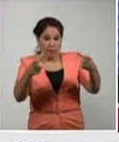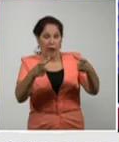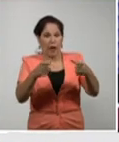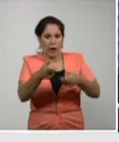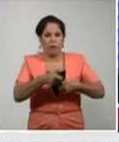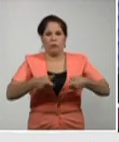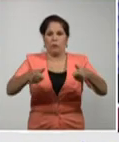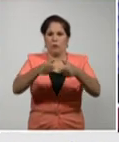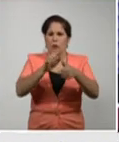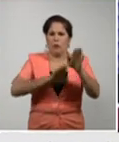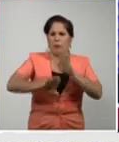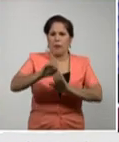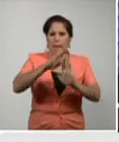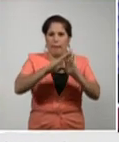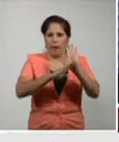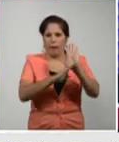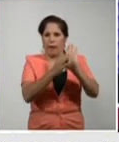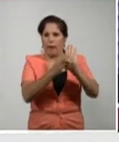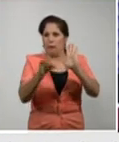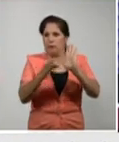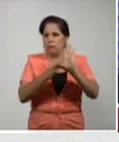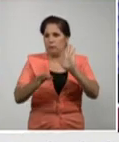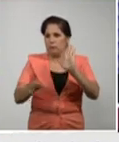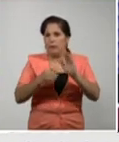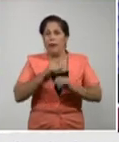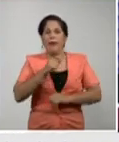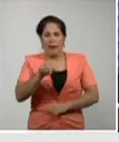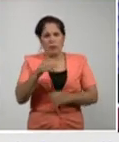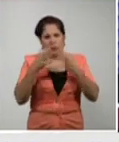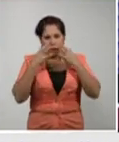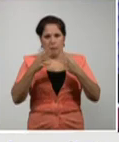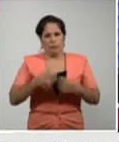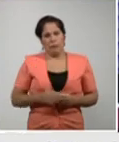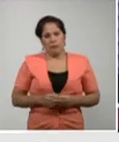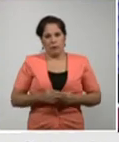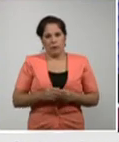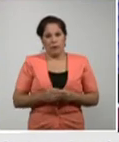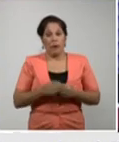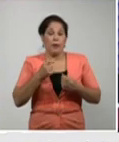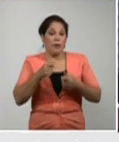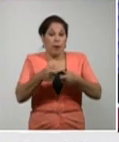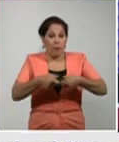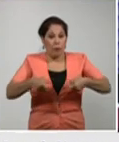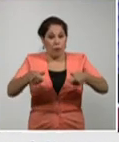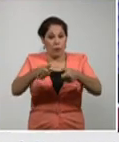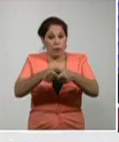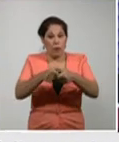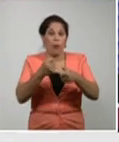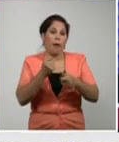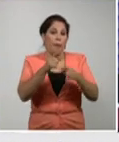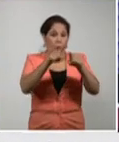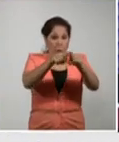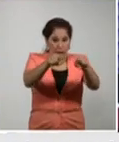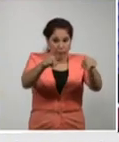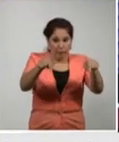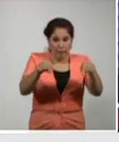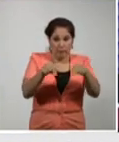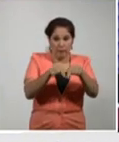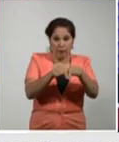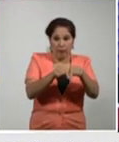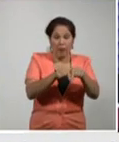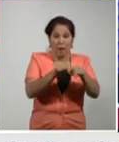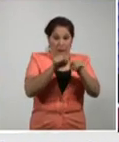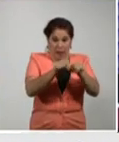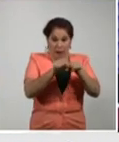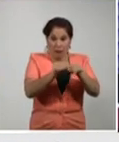municipio, a veces es un consejo popular, una manzana, pero que